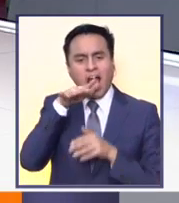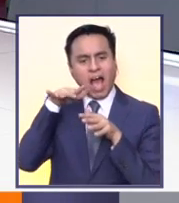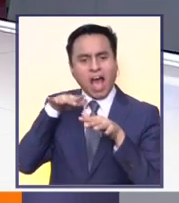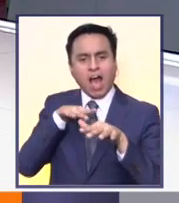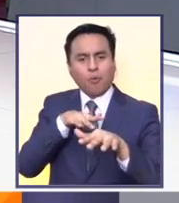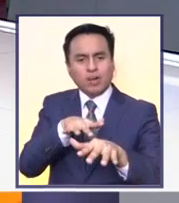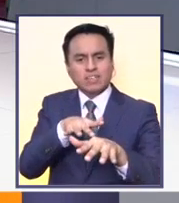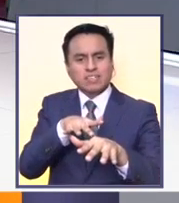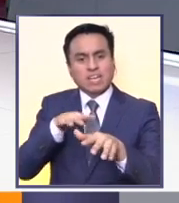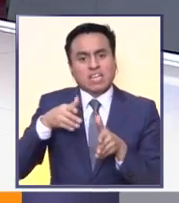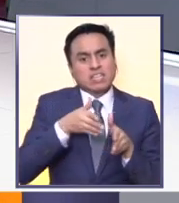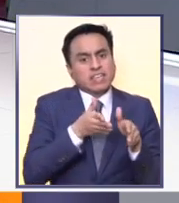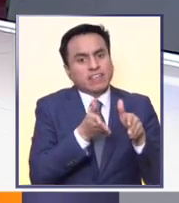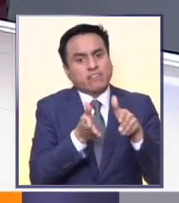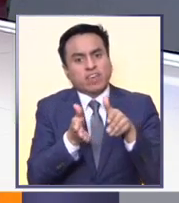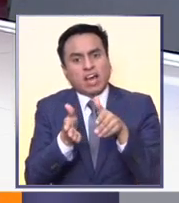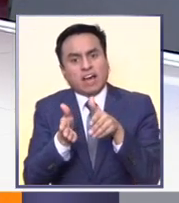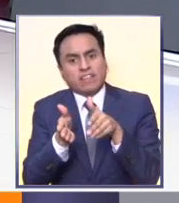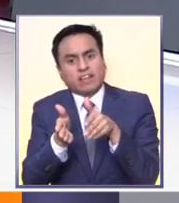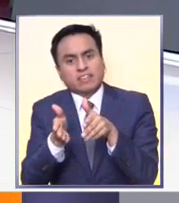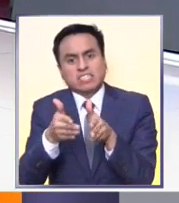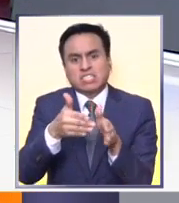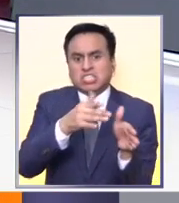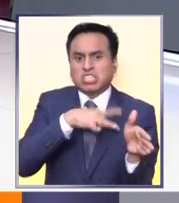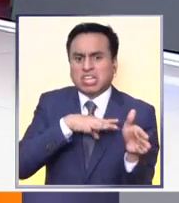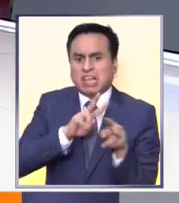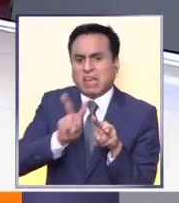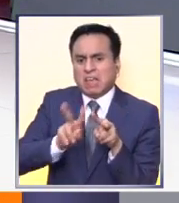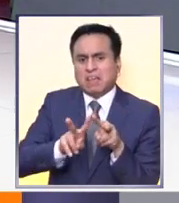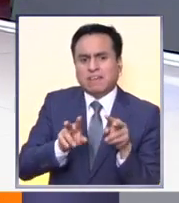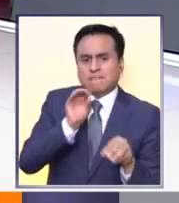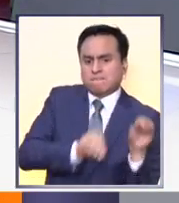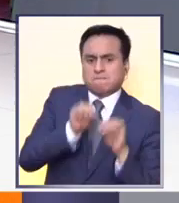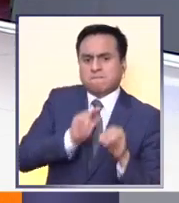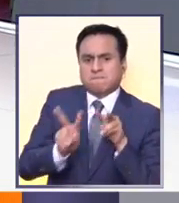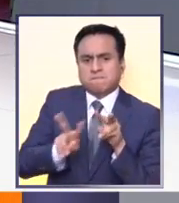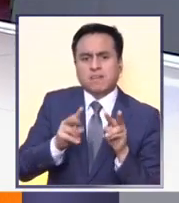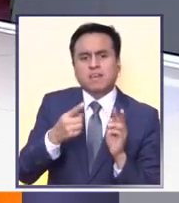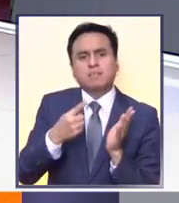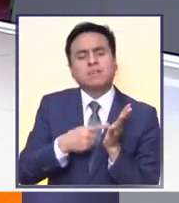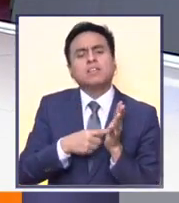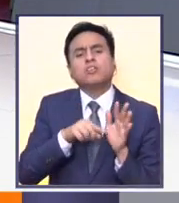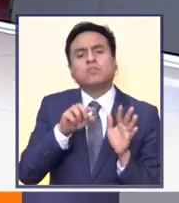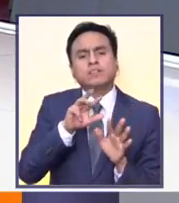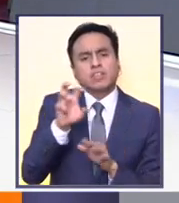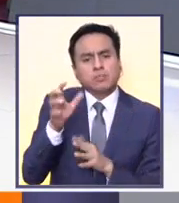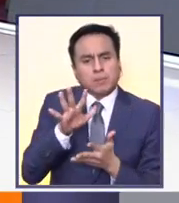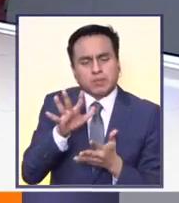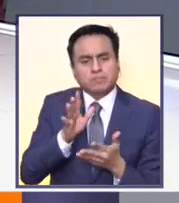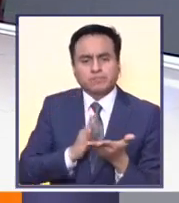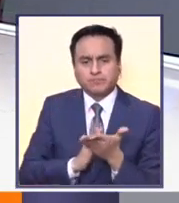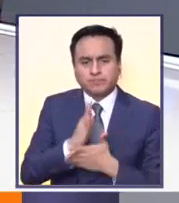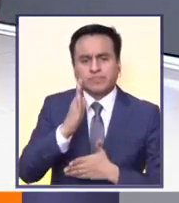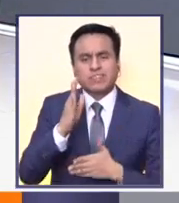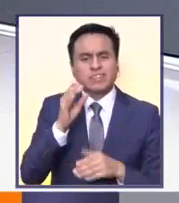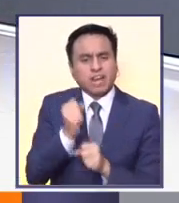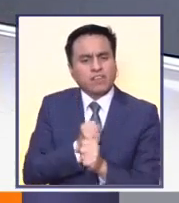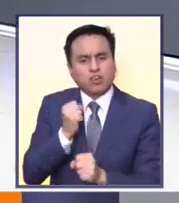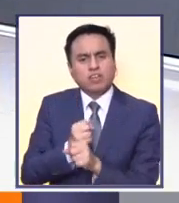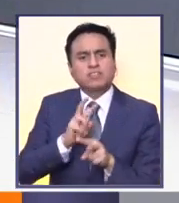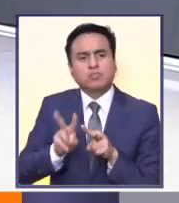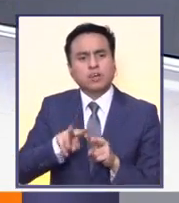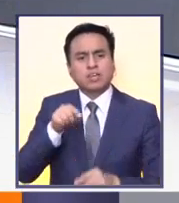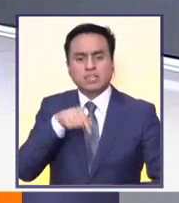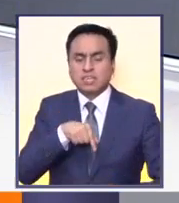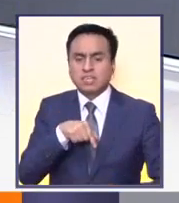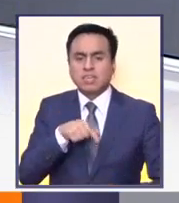fueron desviadas hacia Chile en forma artificial a comienzos del siglo XX por trabajos realizados aquí por una